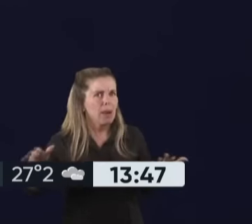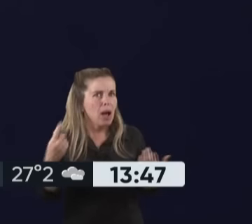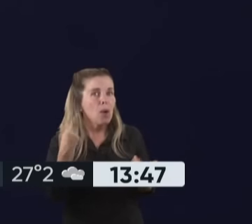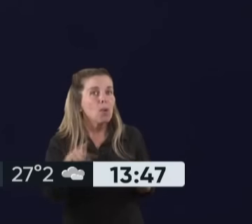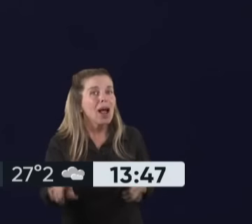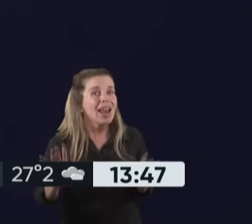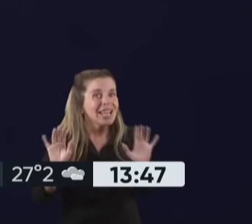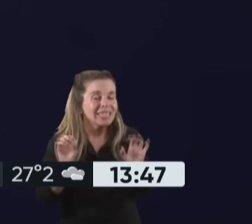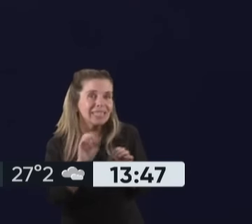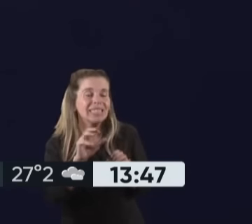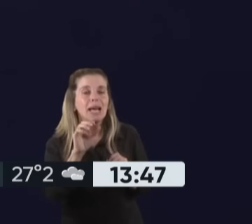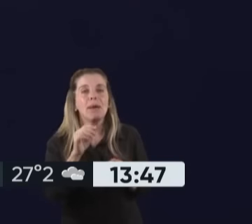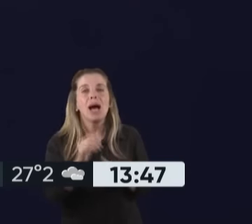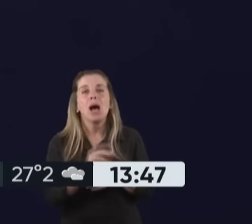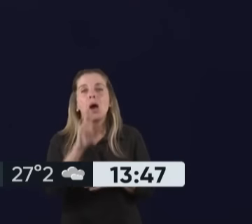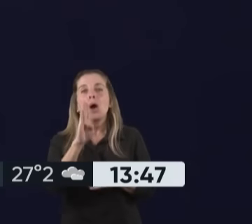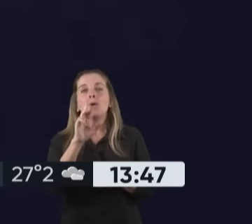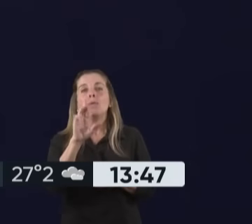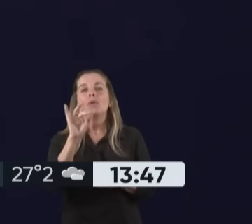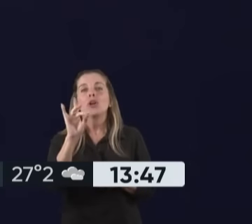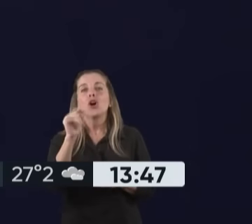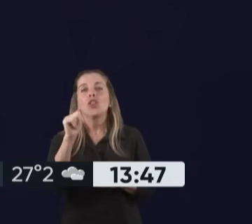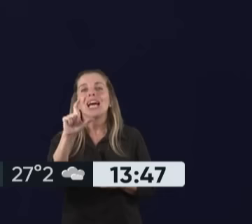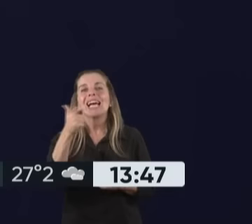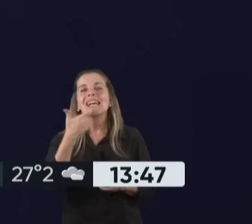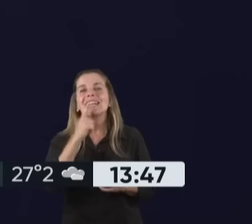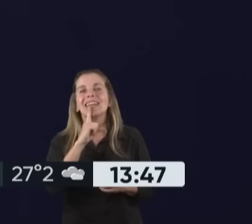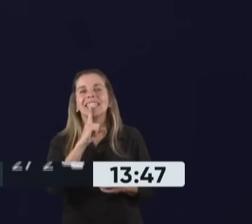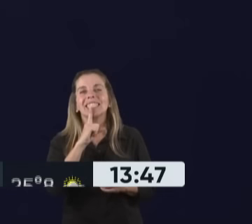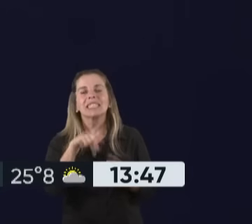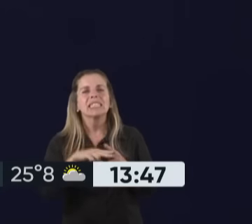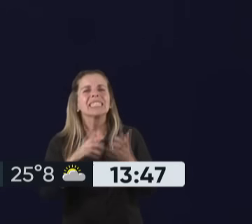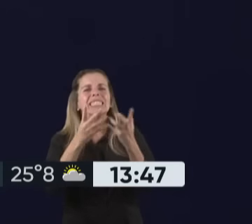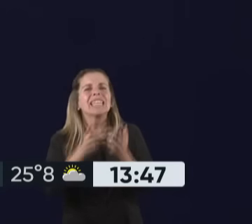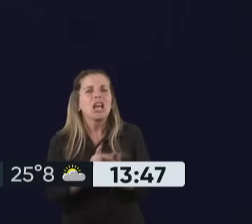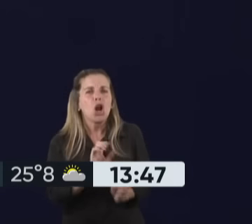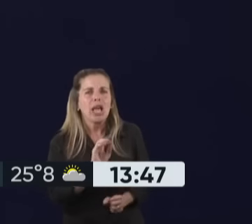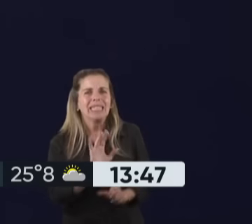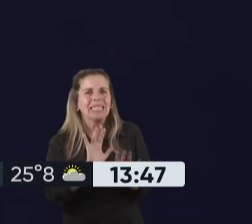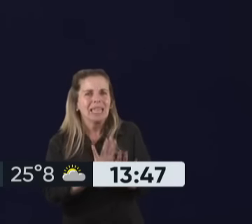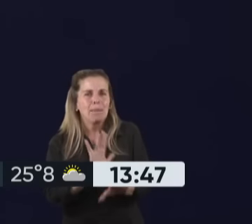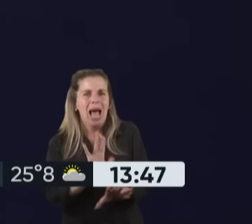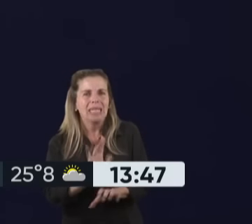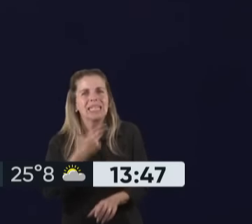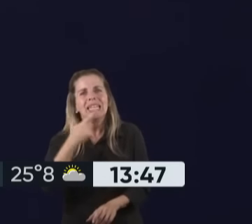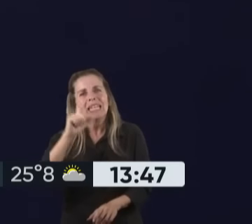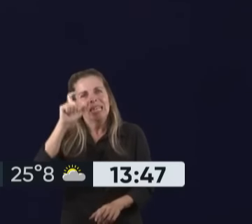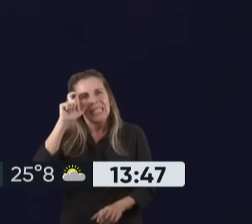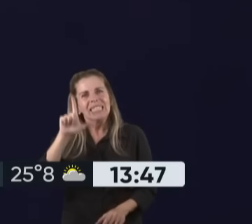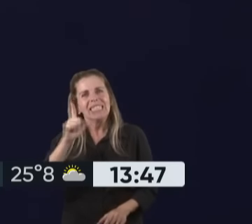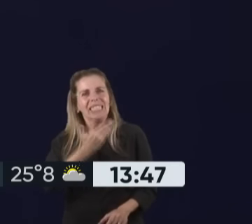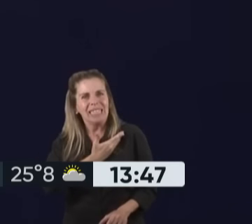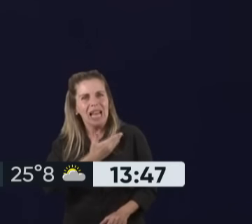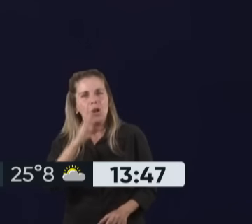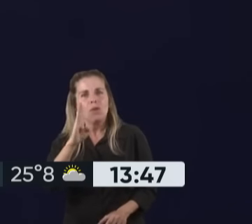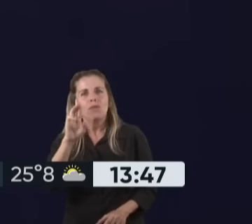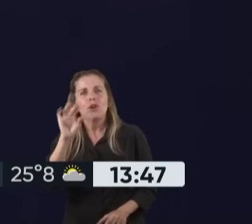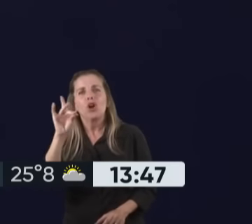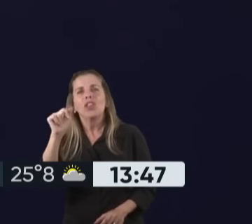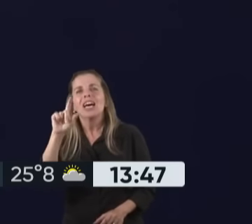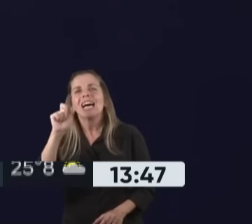usar? Se llama Broadcast, ¿no? Es una tecnología que se llama Cell Broadcast, es un servicio de